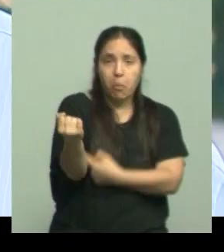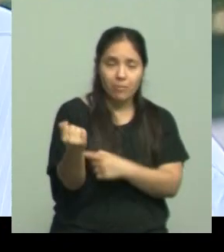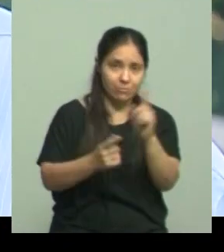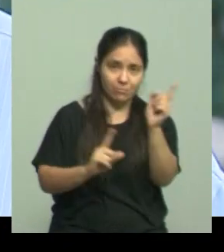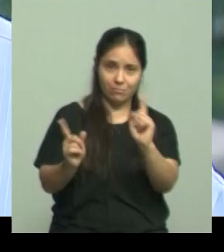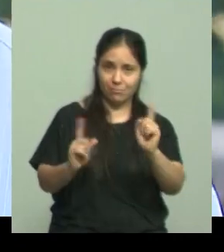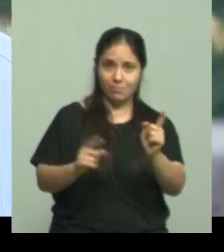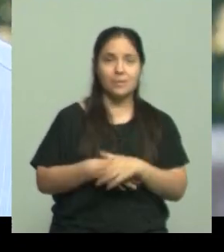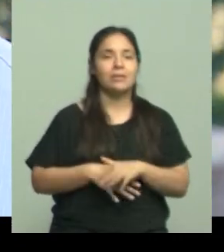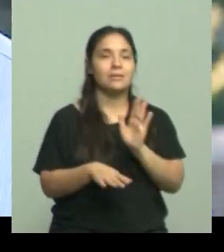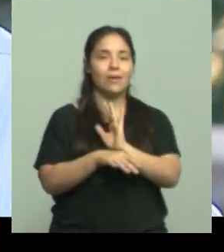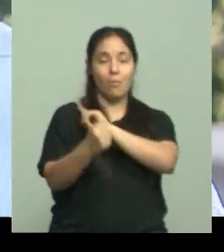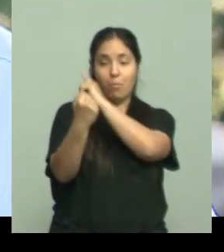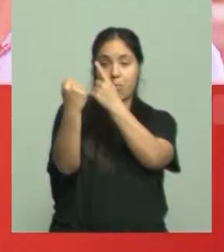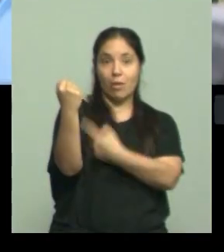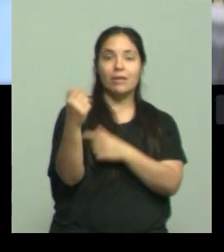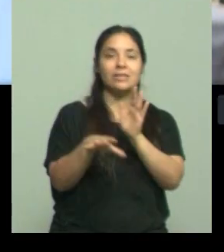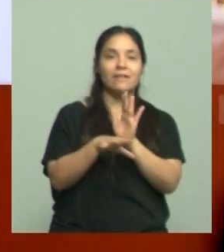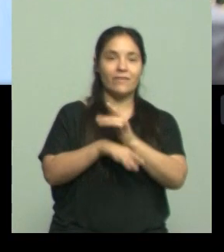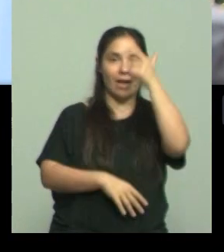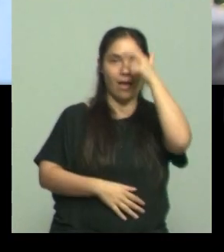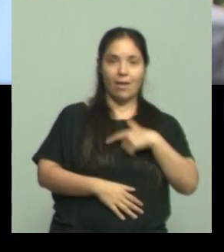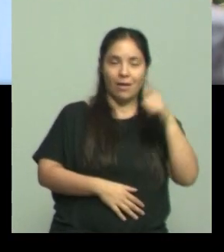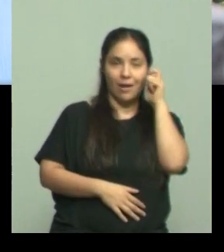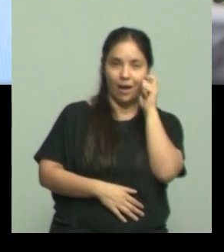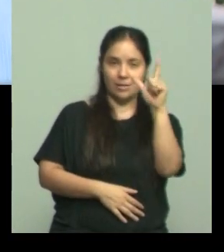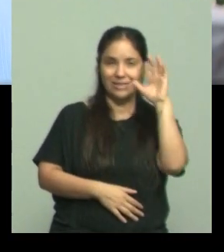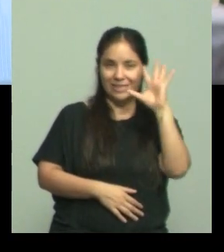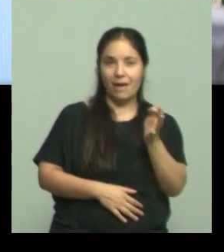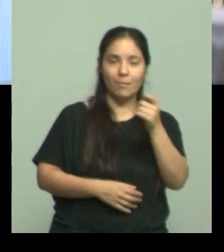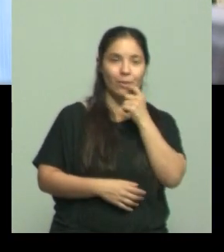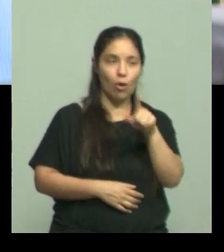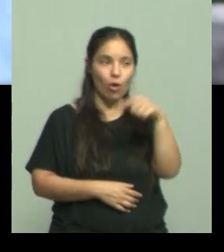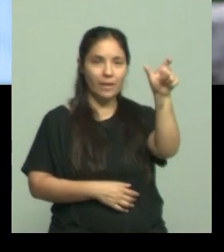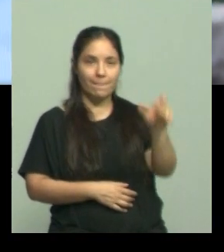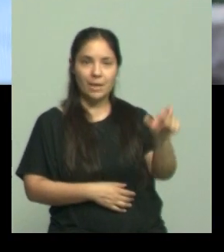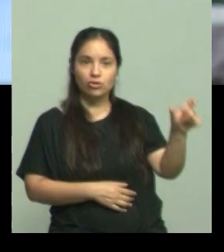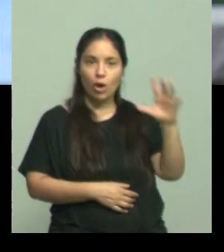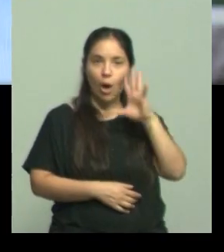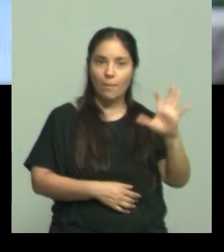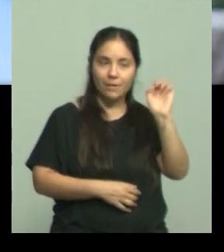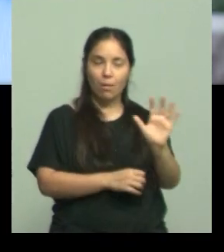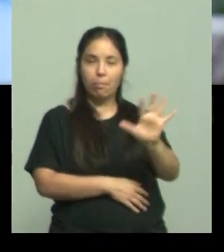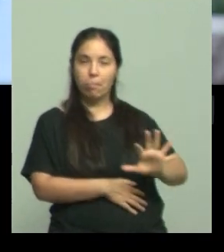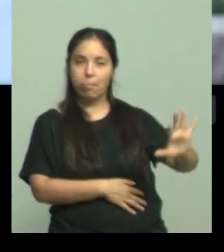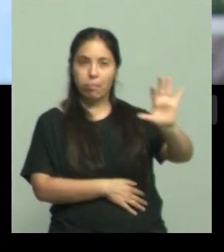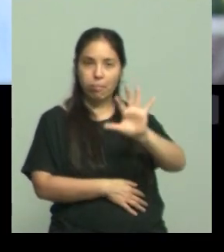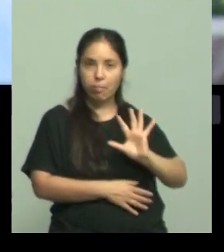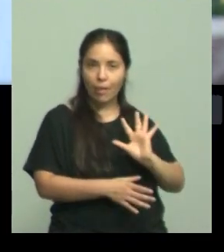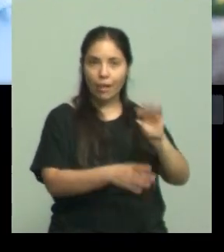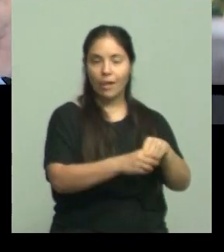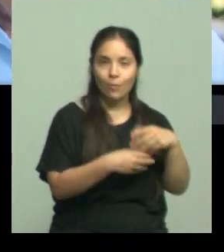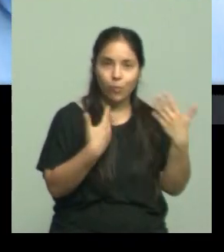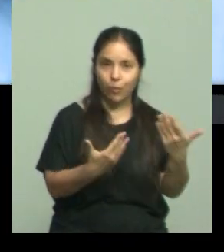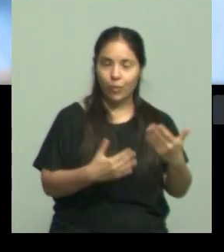uno podría decir que el poder es la capacidad que se tiene de incidir en otros con la toma de decisión propia. Esto puede